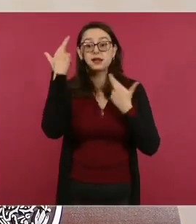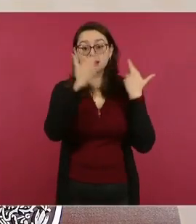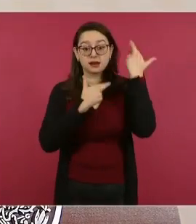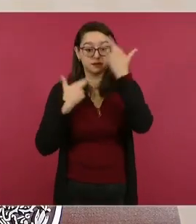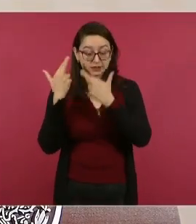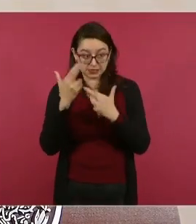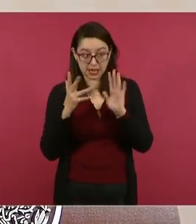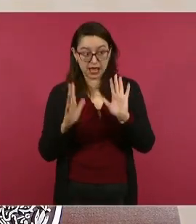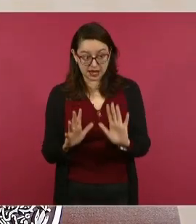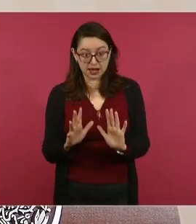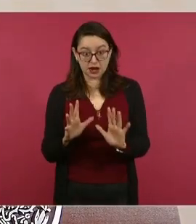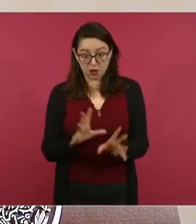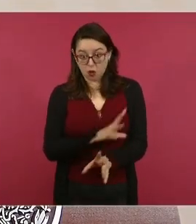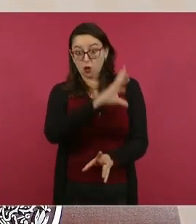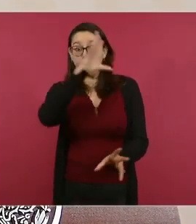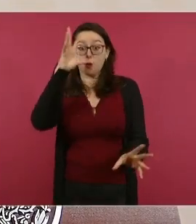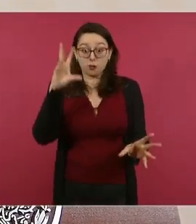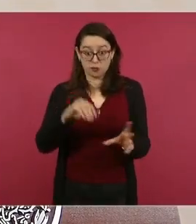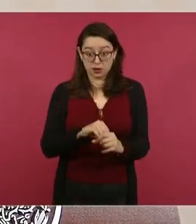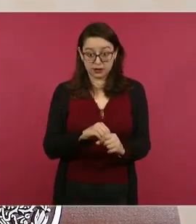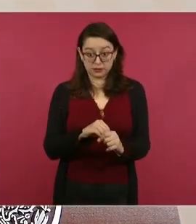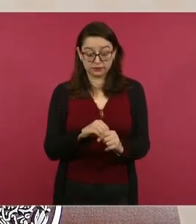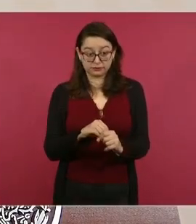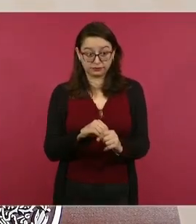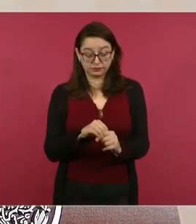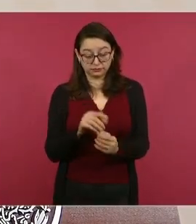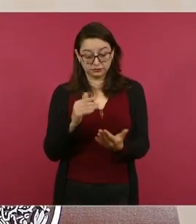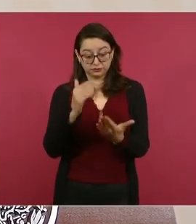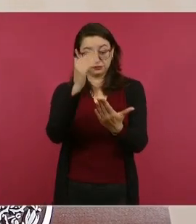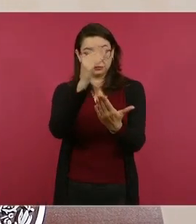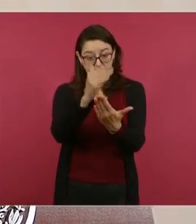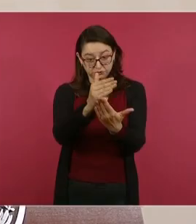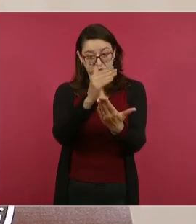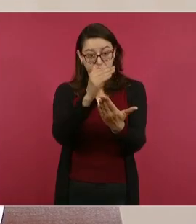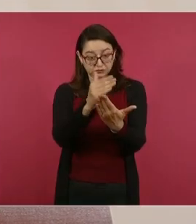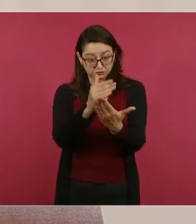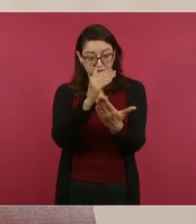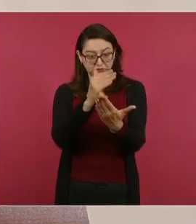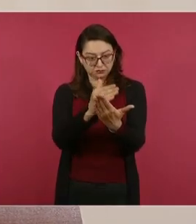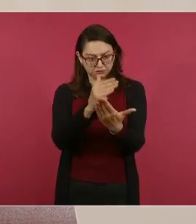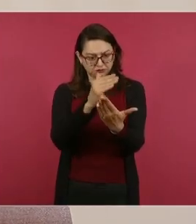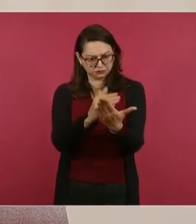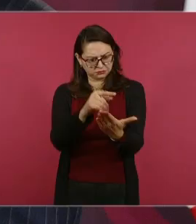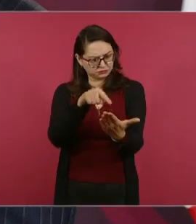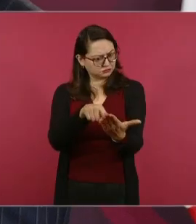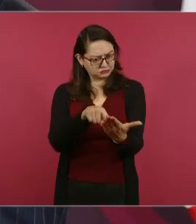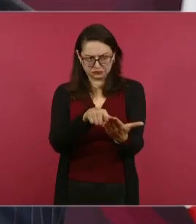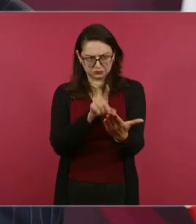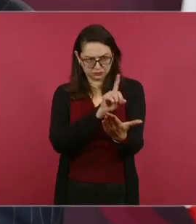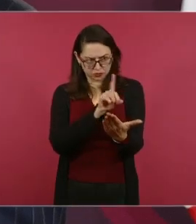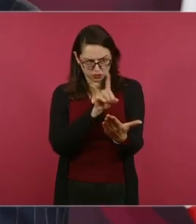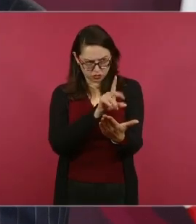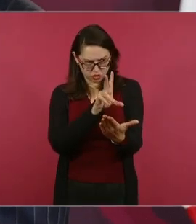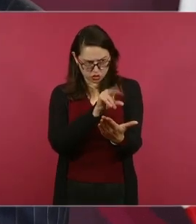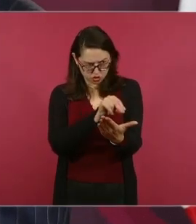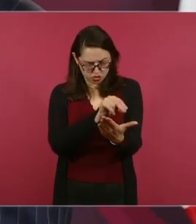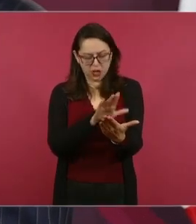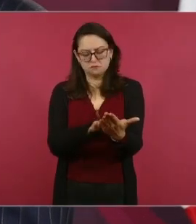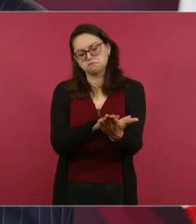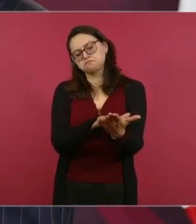se deseche, y si en efecto se demuestra de que